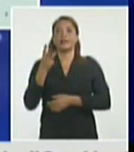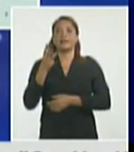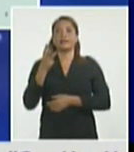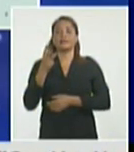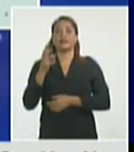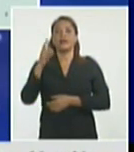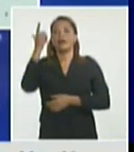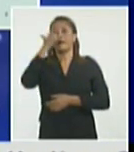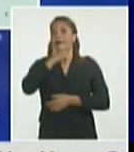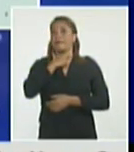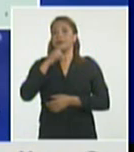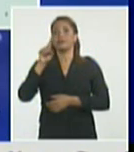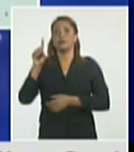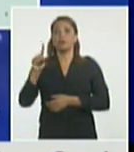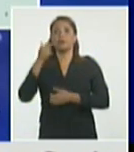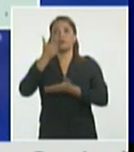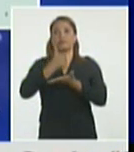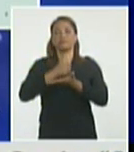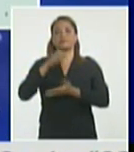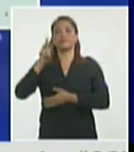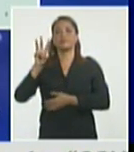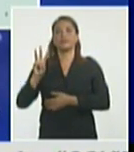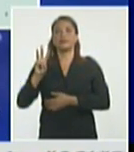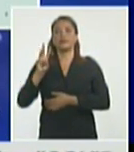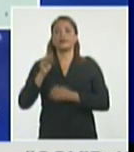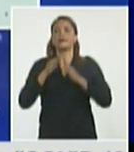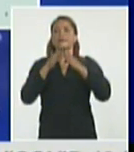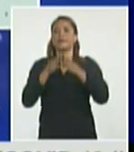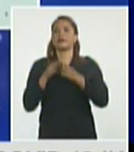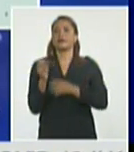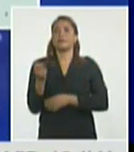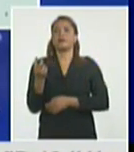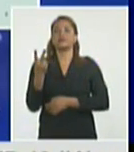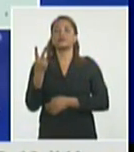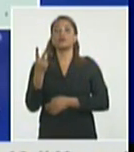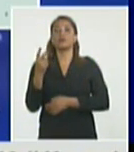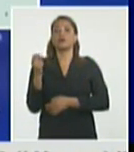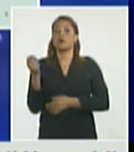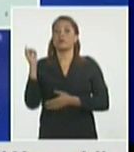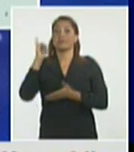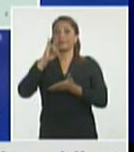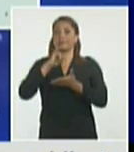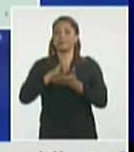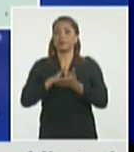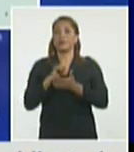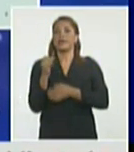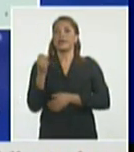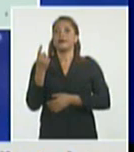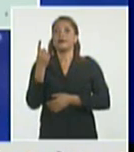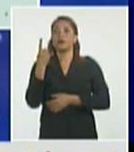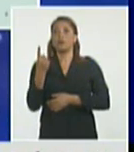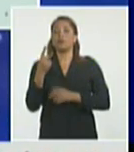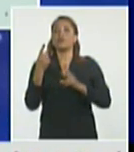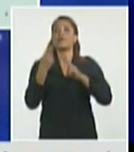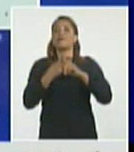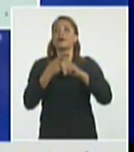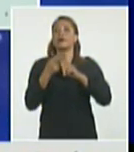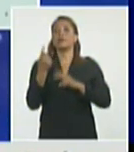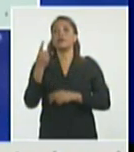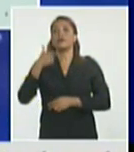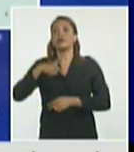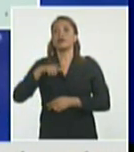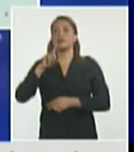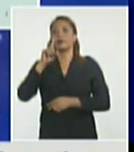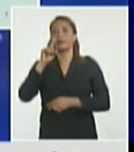Tunas y 1 de Amancio Rodríguez. De Granma, 2 casos importados, de Bayamos y Guaní, 1 de cada uno, y en